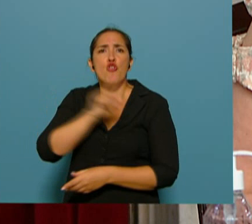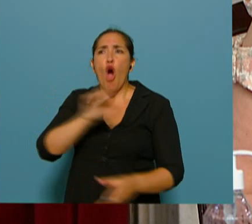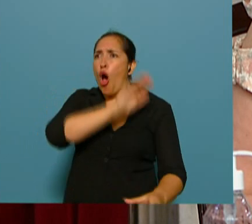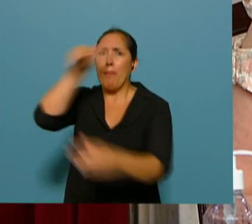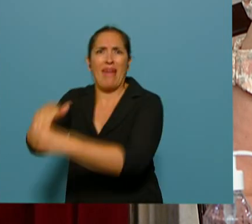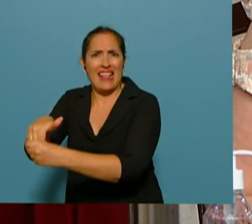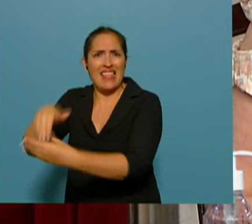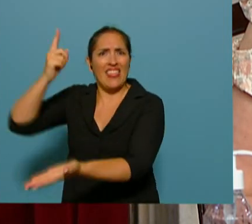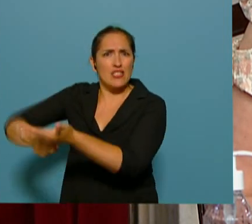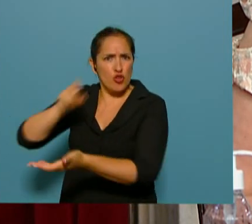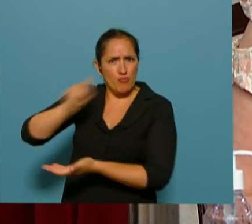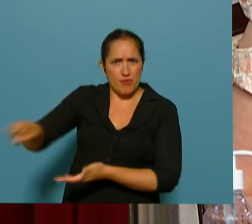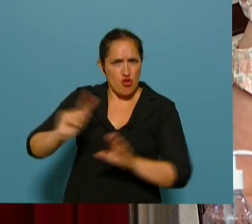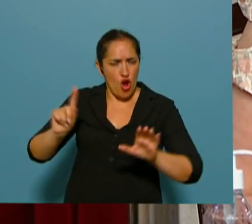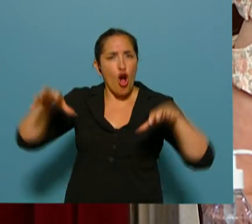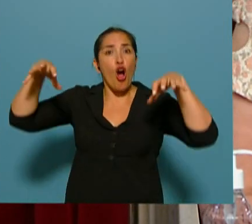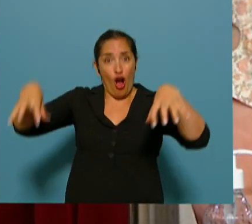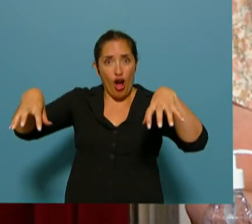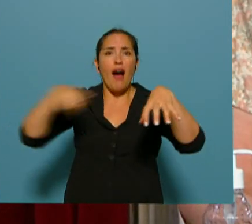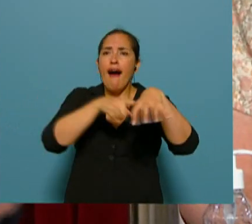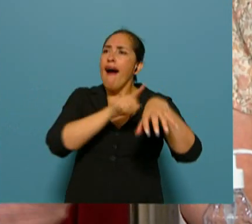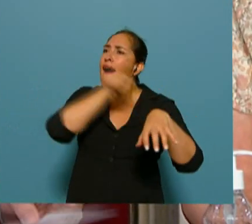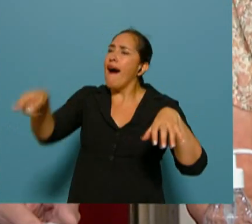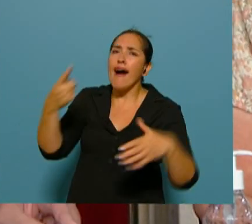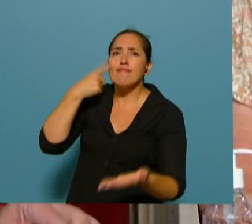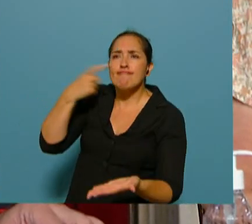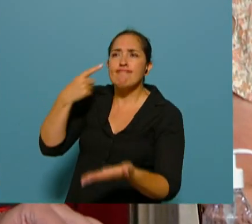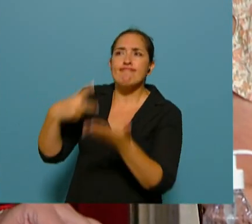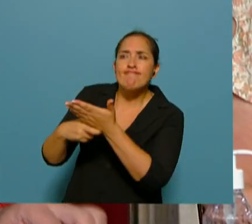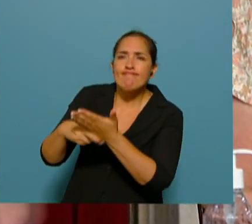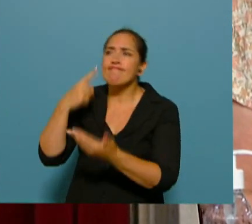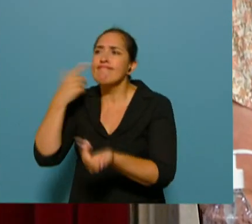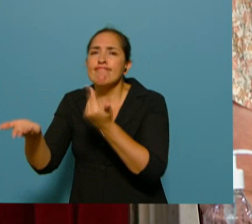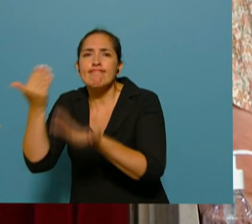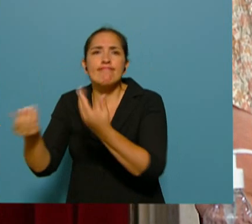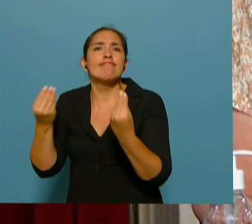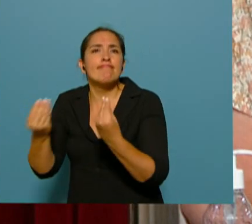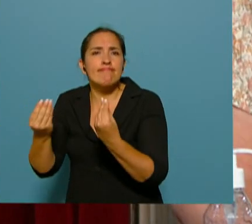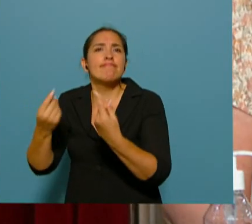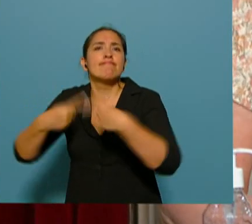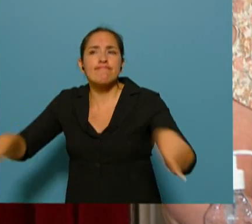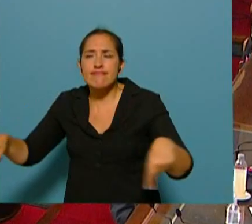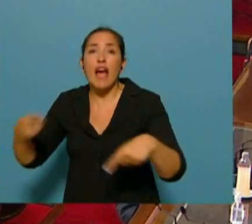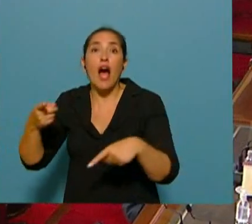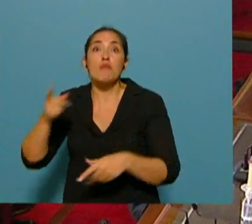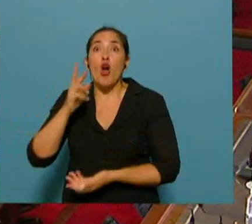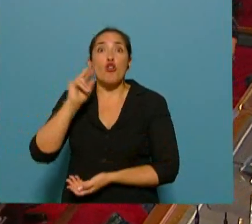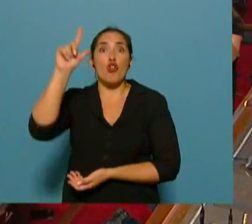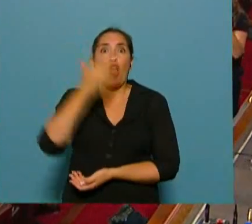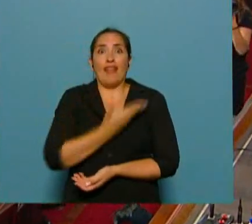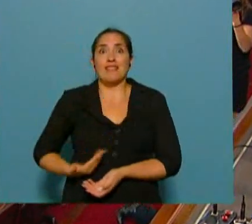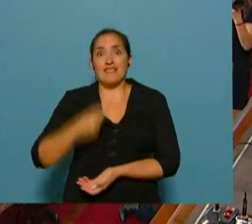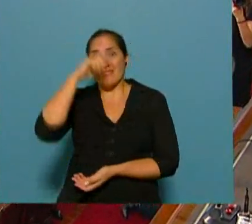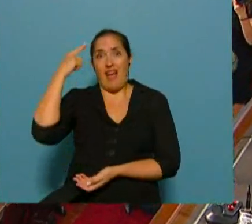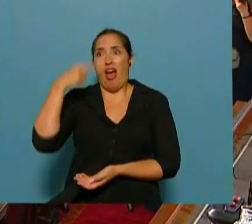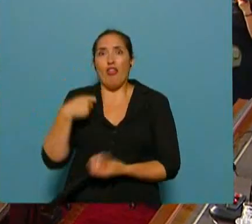interferir en sus decisiones, sino para que sirva cumpliendo el rol que el Estado de Derecho le ha asignado.